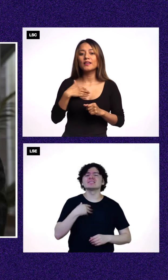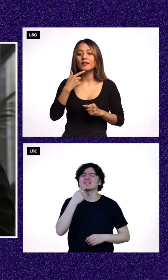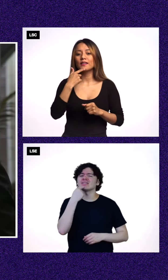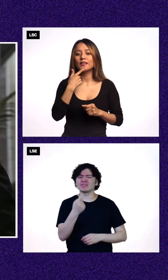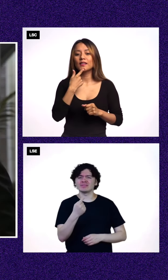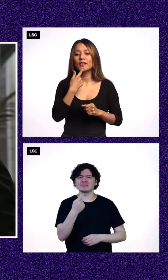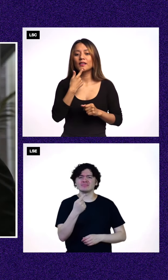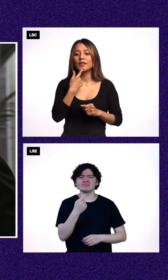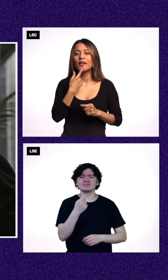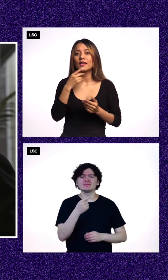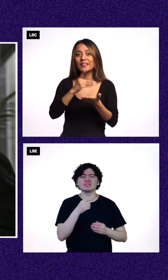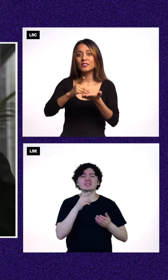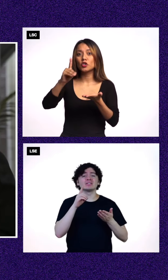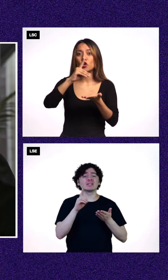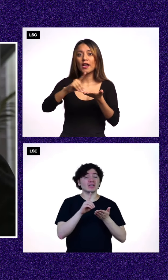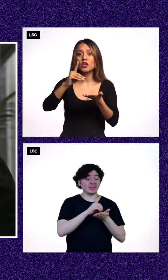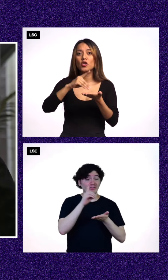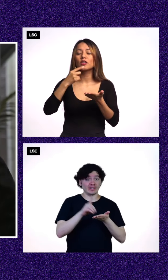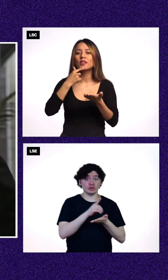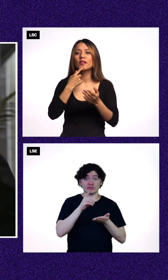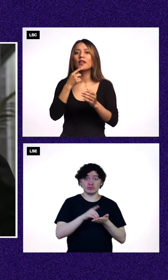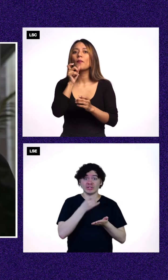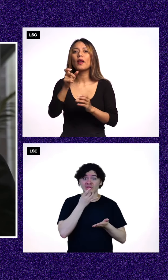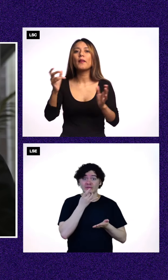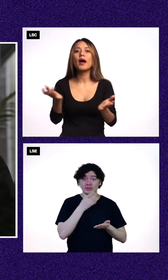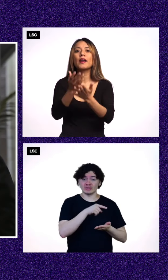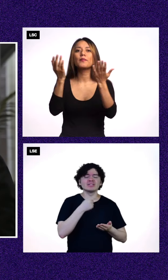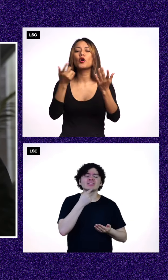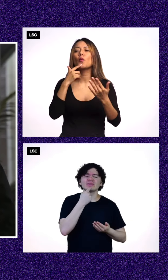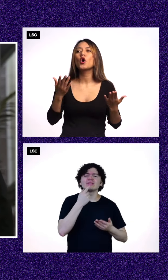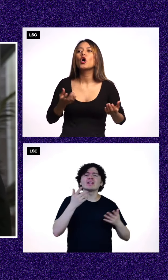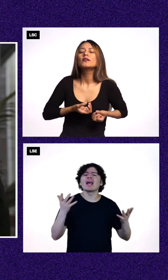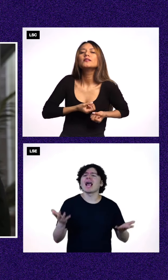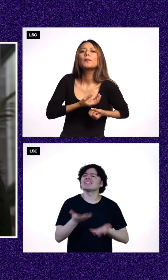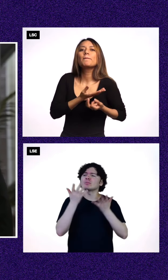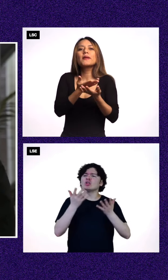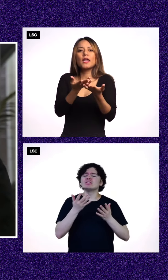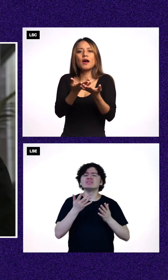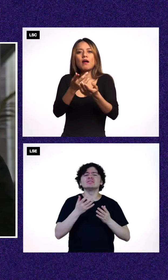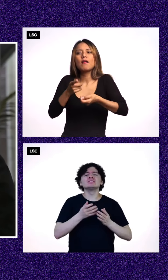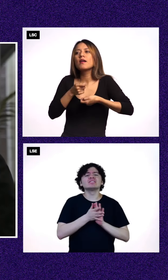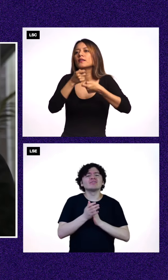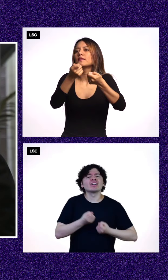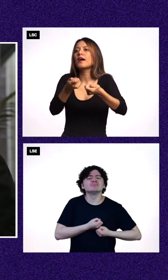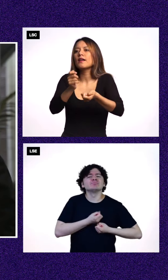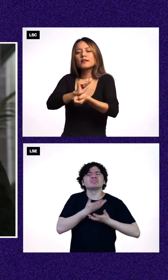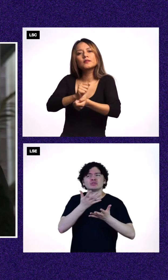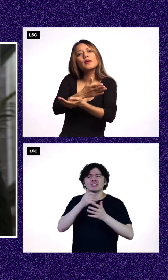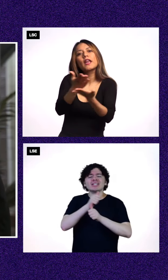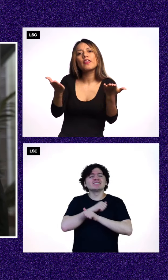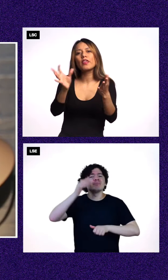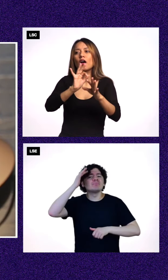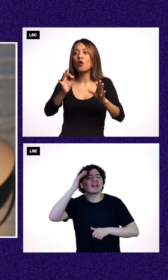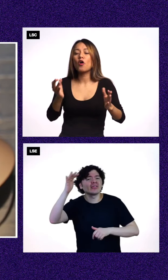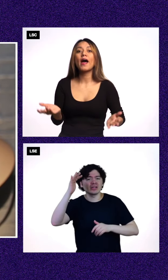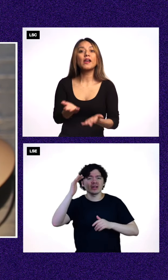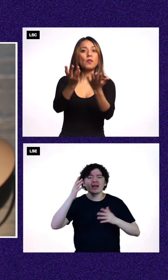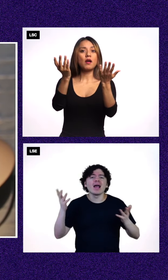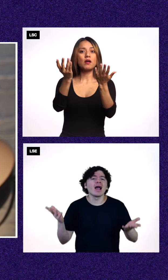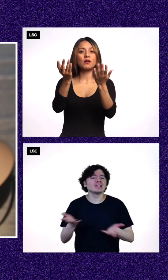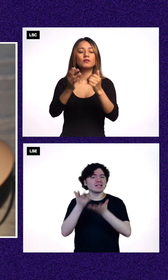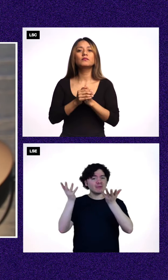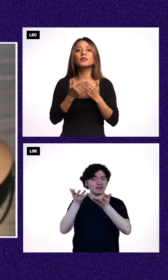se define con palabras como reconfortar, inspirar con esperanza o dar ánimo. Y pienso